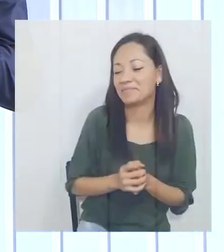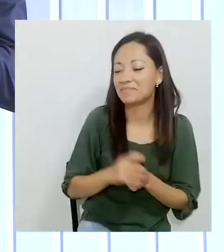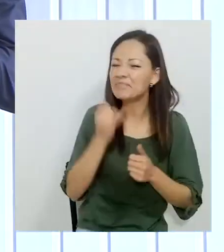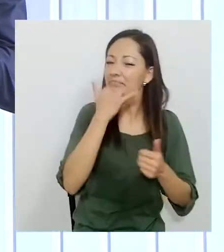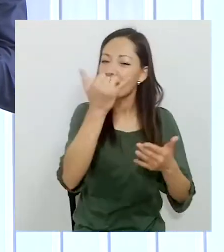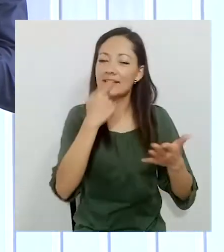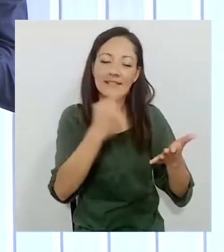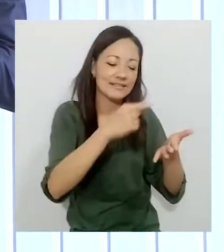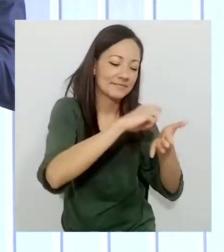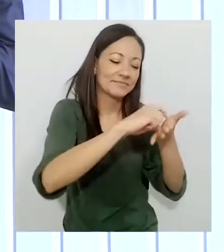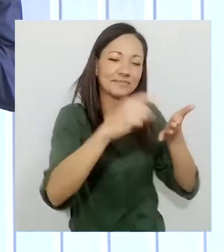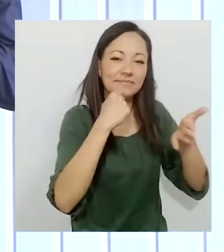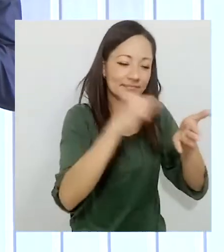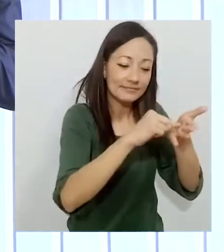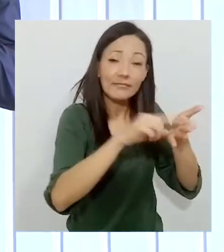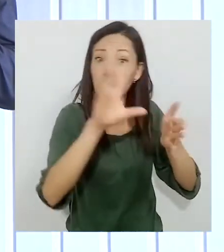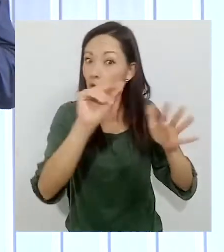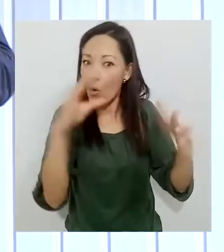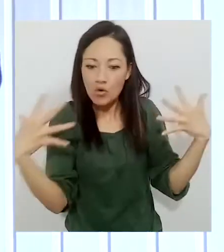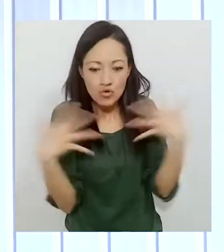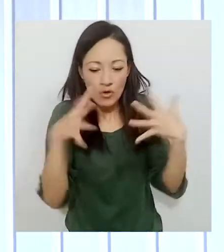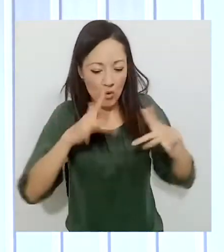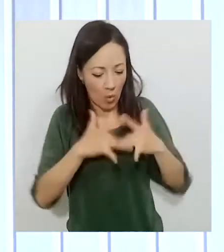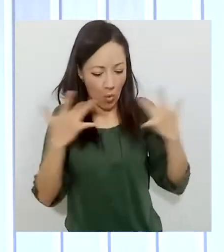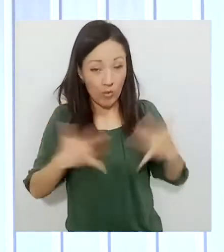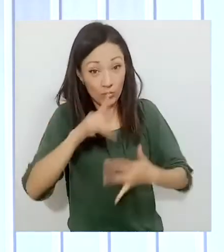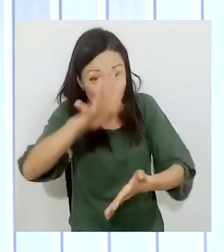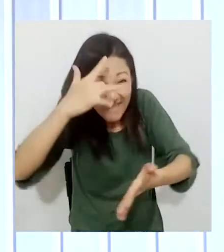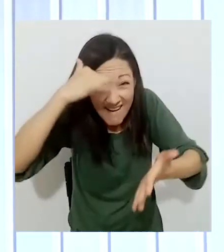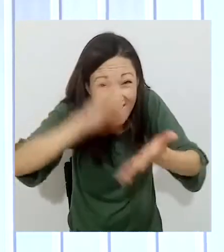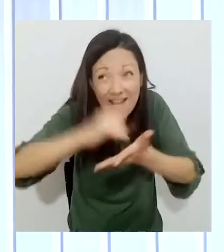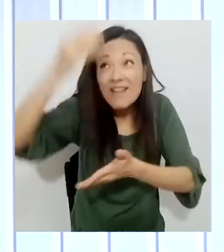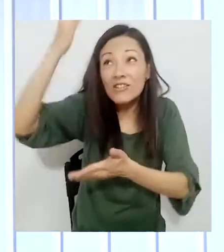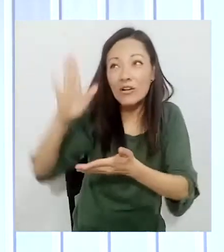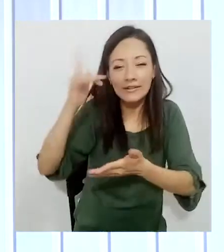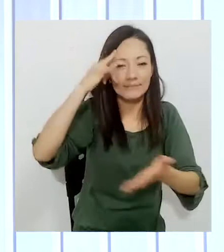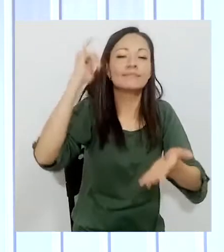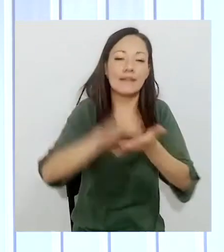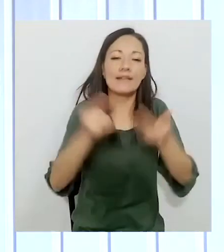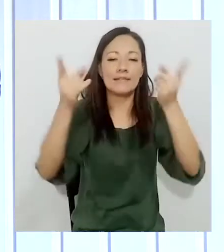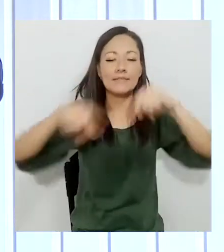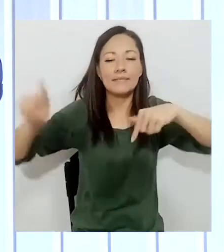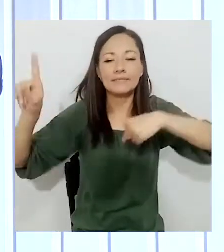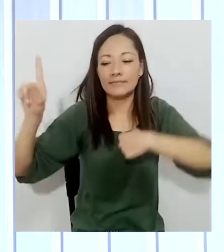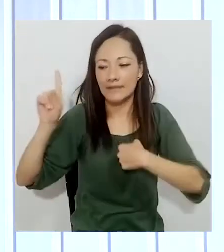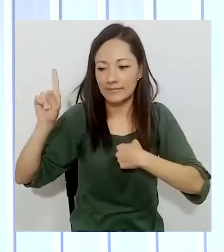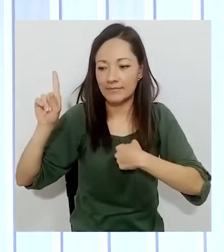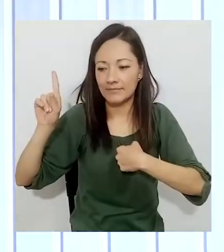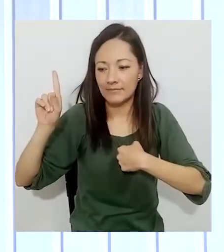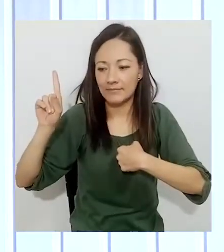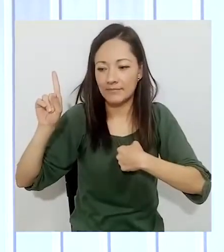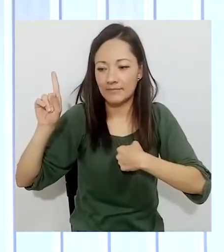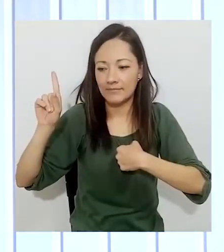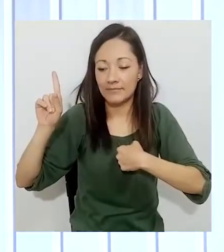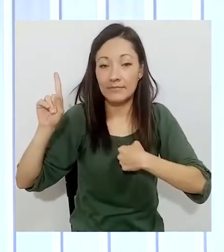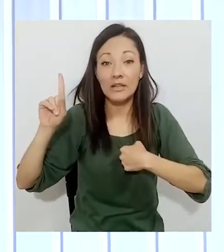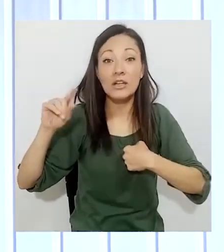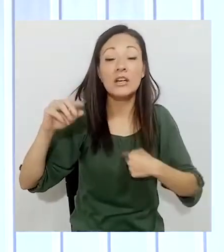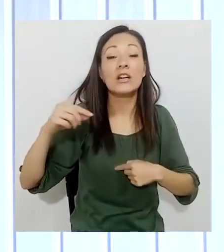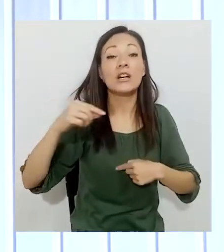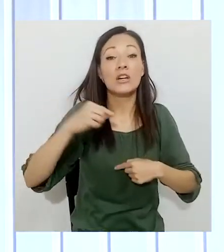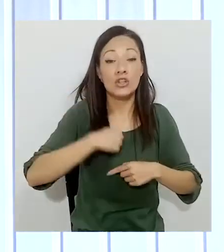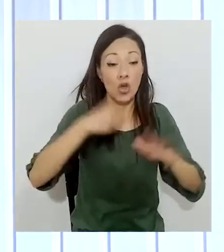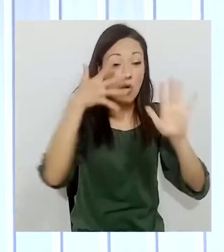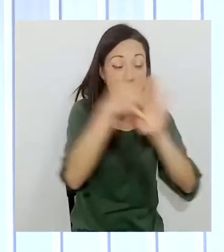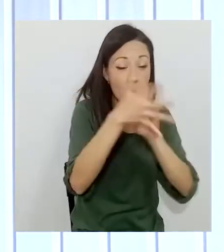Juan capítulo 14, versículo 1 al 7. No se turbe vuestro corazón. ¿Creéis en Dios? Creed